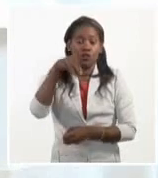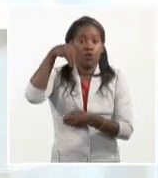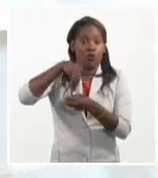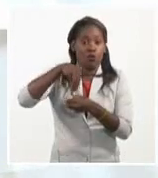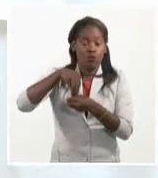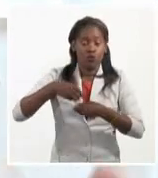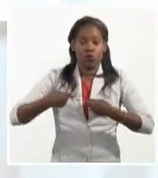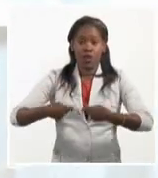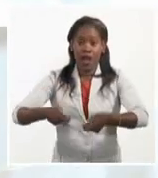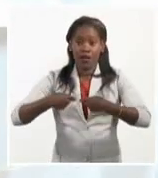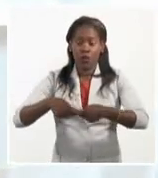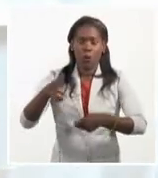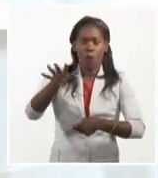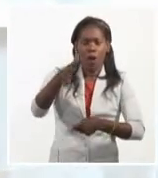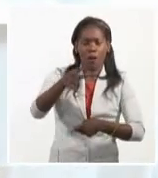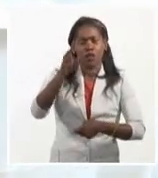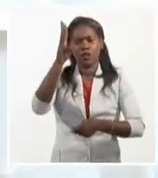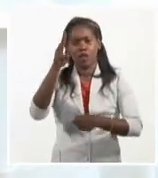de